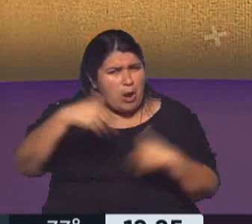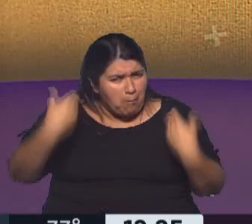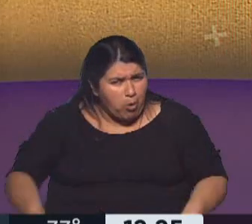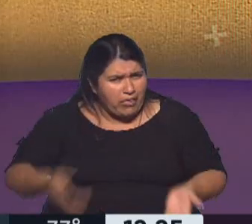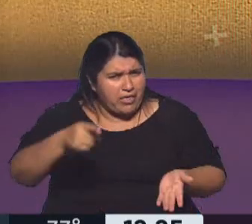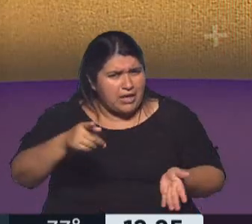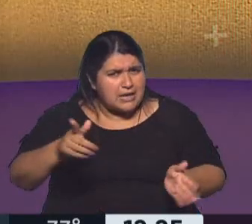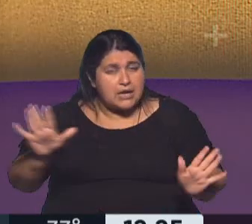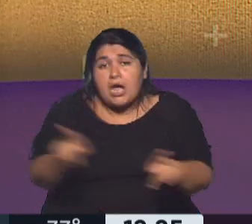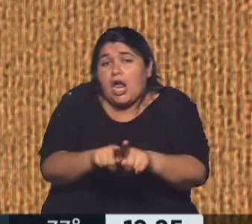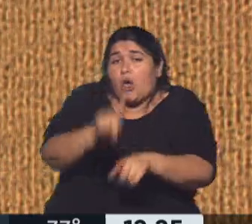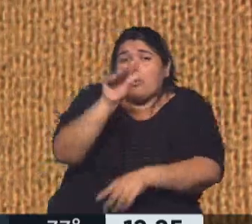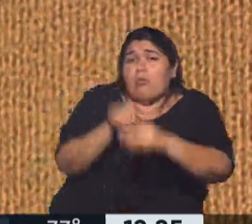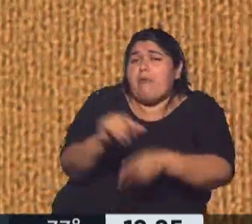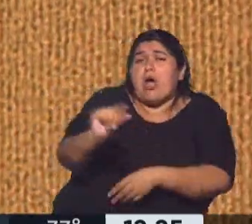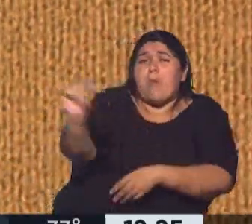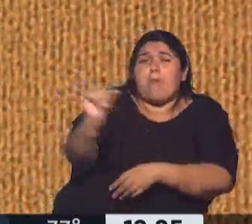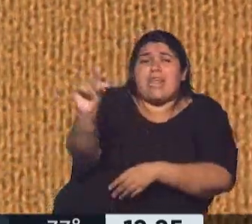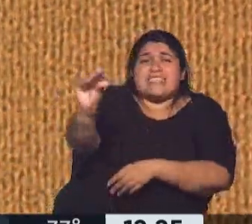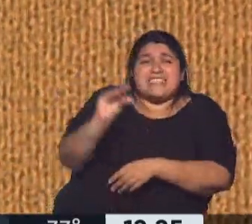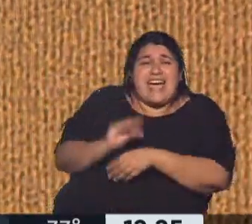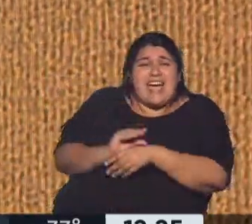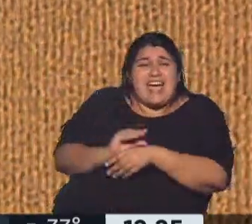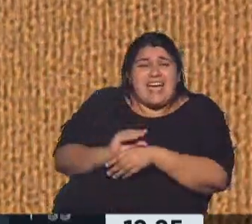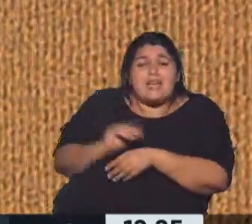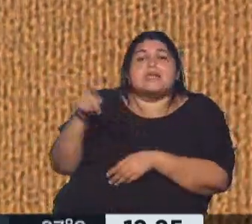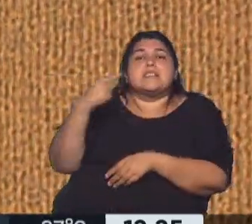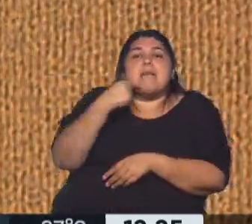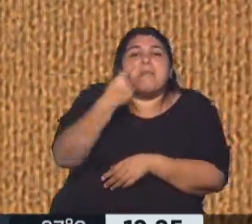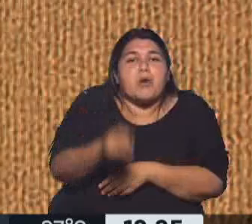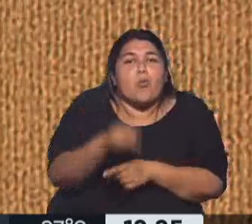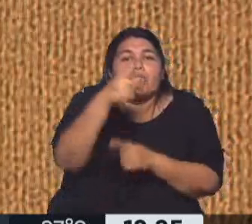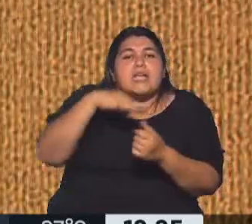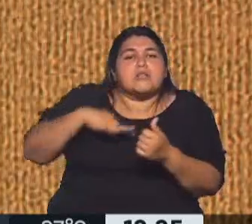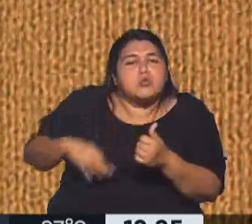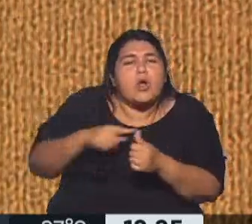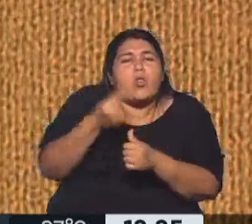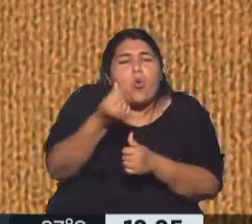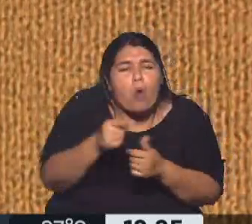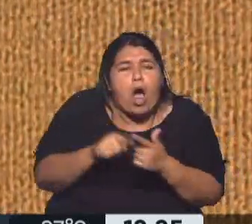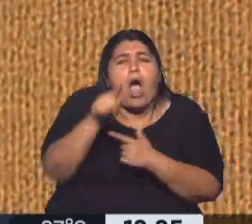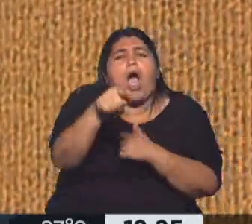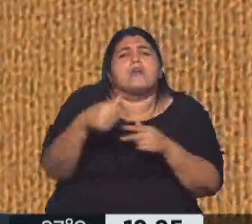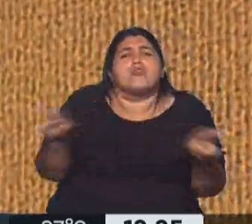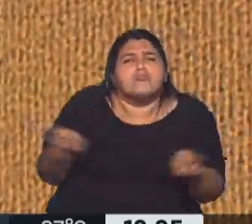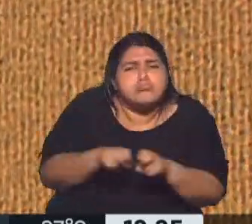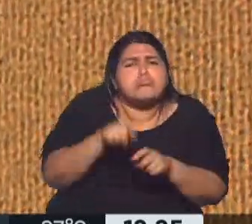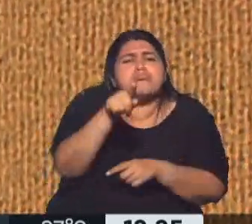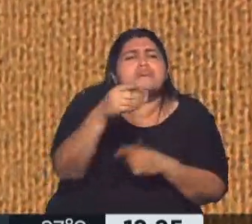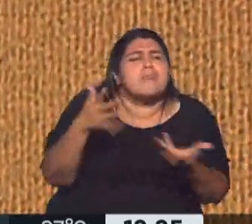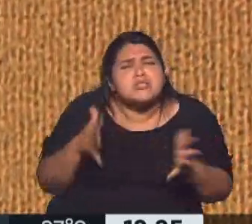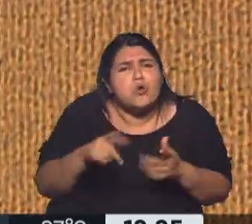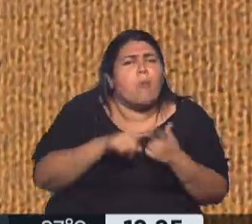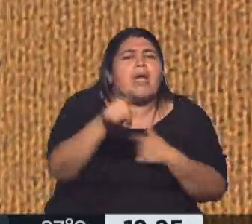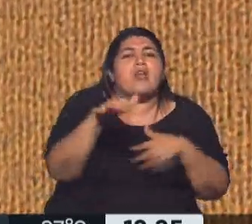pedís un crédito en el banco. Si vos pedís un crédito en el banco, te preguntan tus ingresos, tu capacidad de generación de ingresos para adelante, cuál